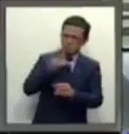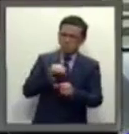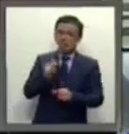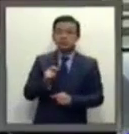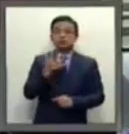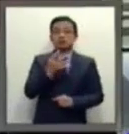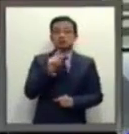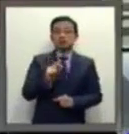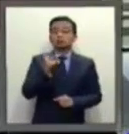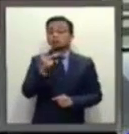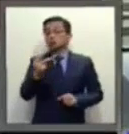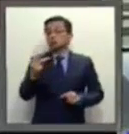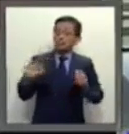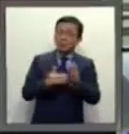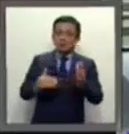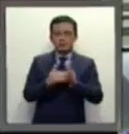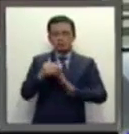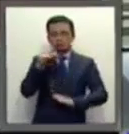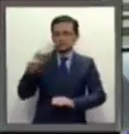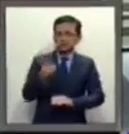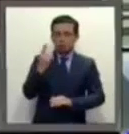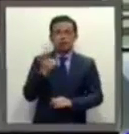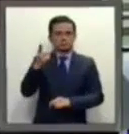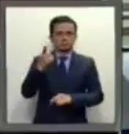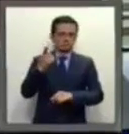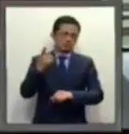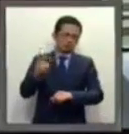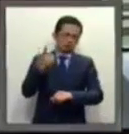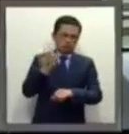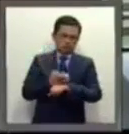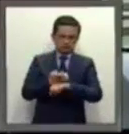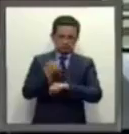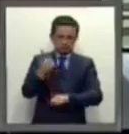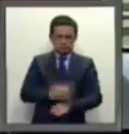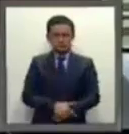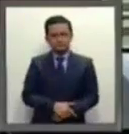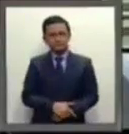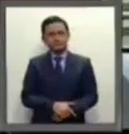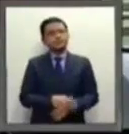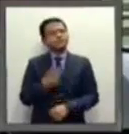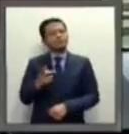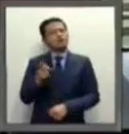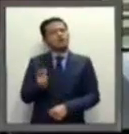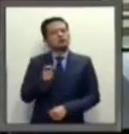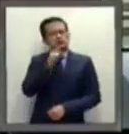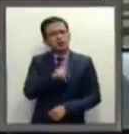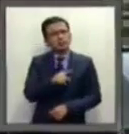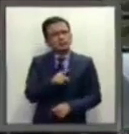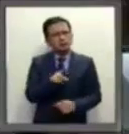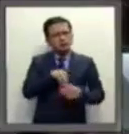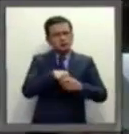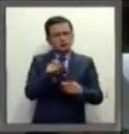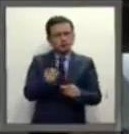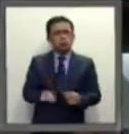hasta 5.8 mil millones de dólares de los Estados Unidos de América, el cual incluye el monto